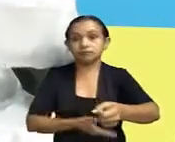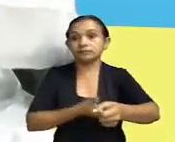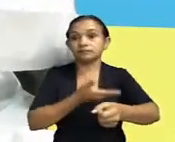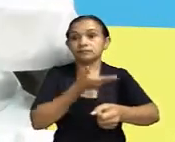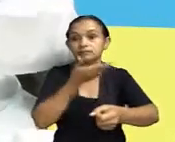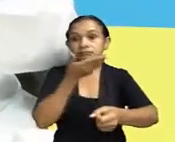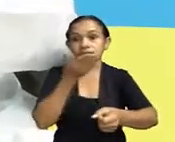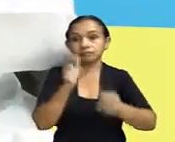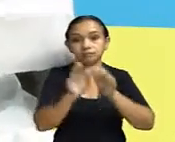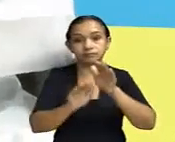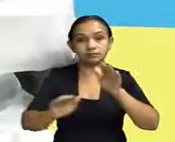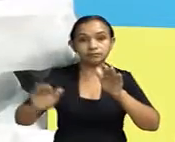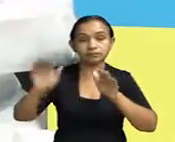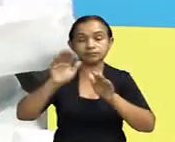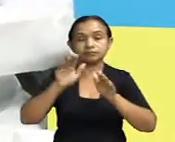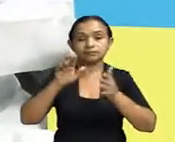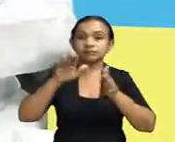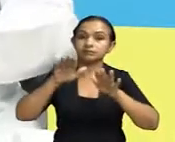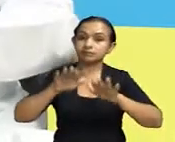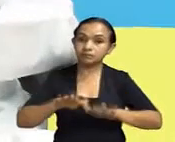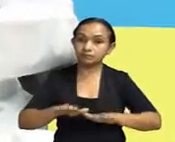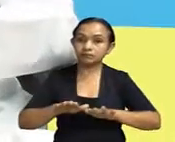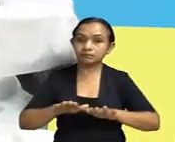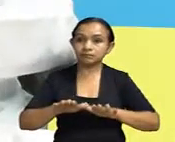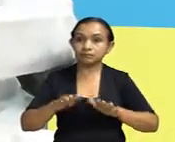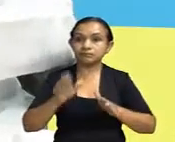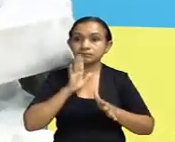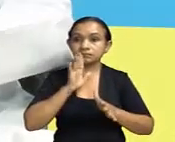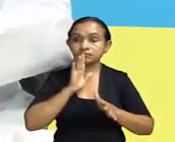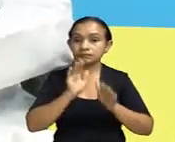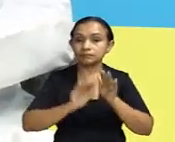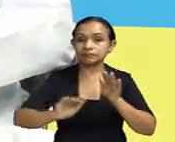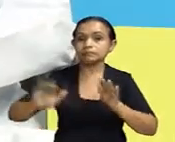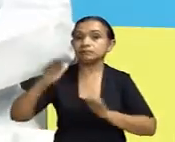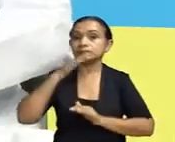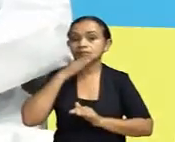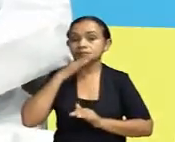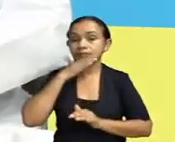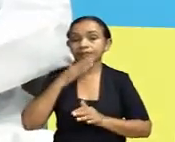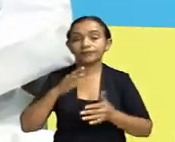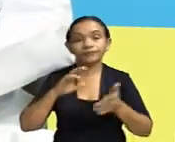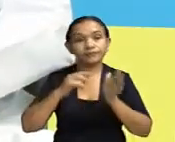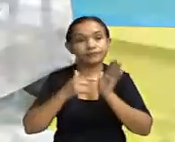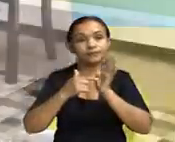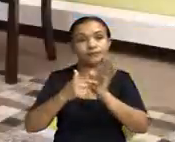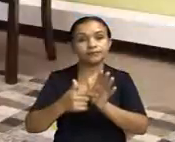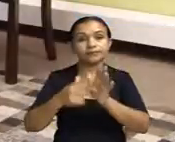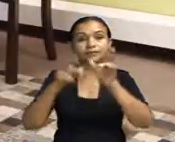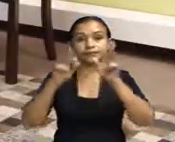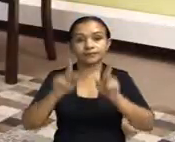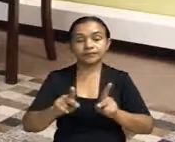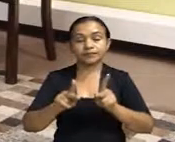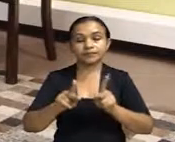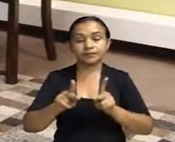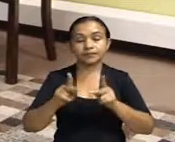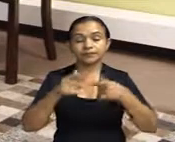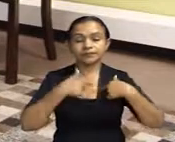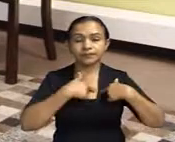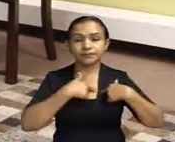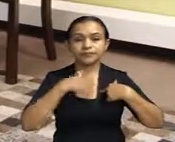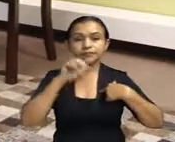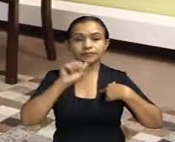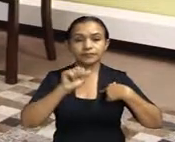cuando es más severo en reposo se puede presentar, pero ya estamos hablando de algo más severo. Ahora, por ejemplo, una persona puede presentar angina de